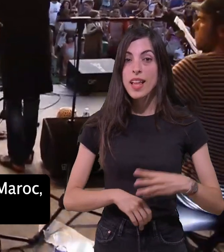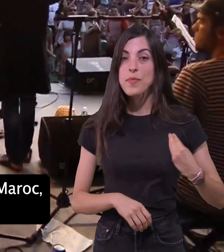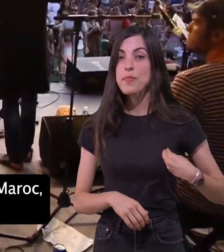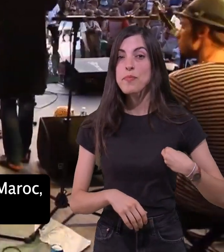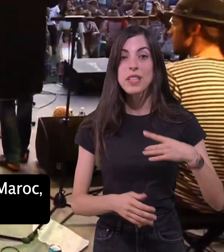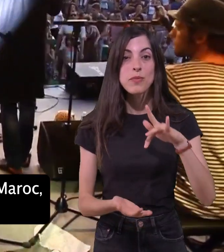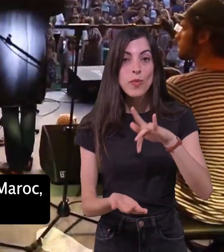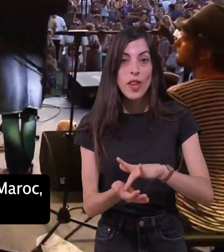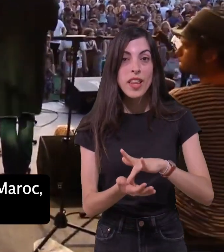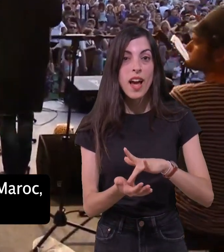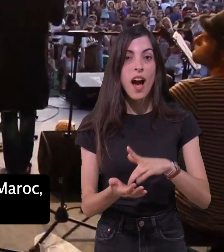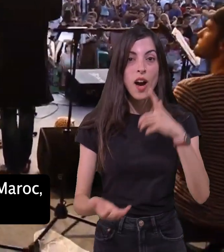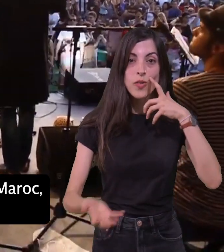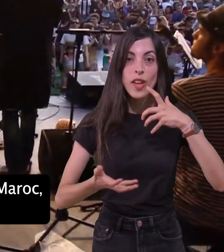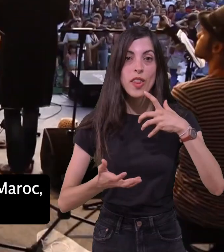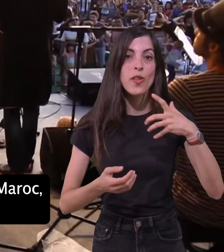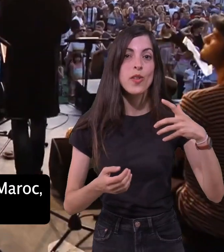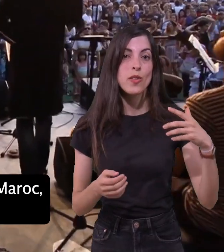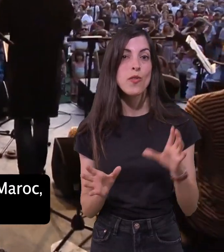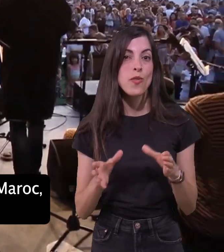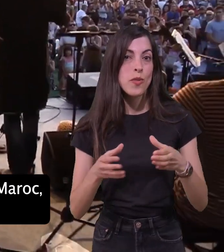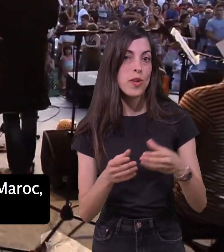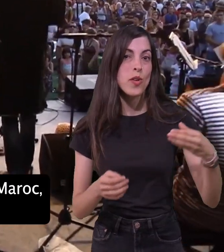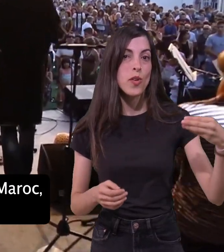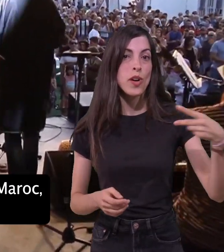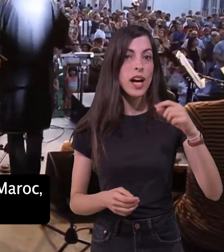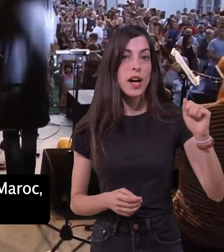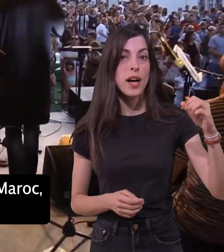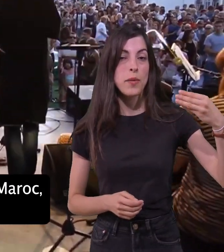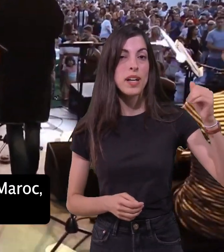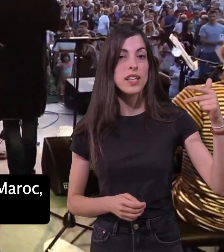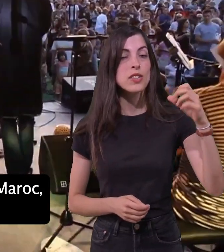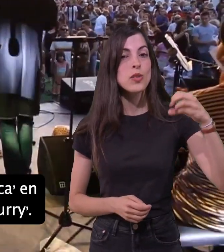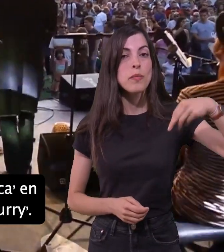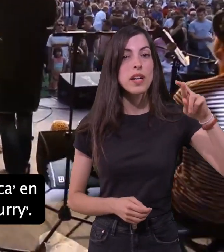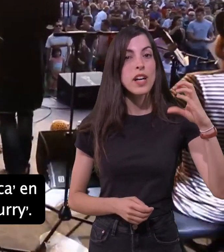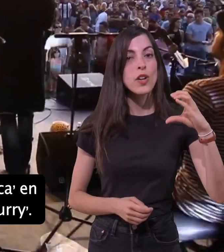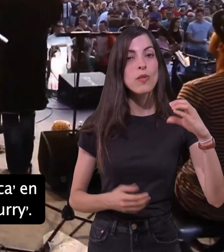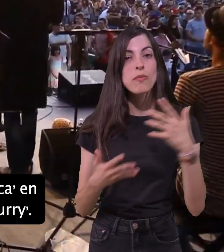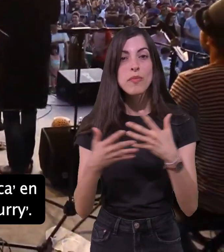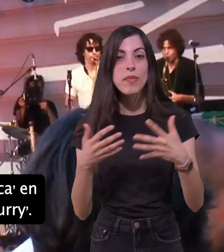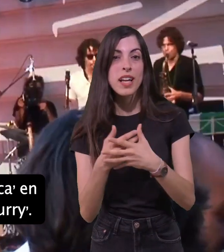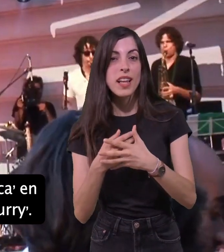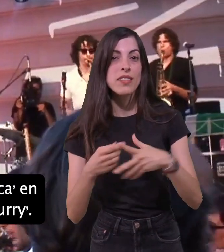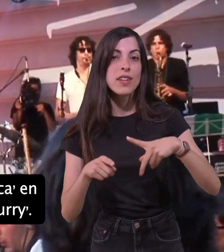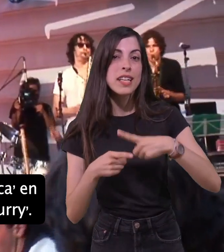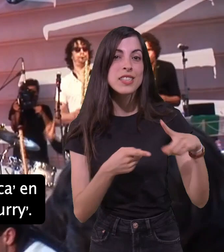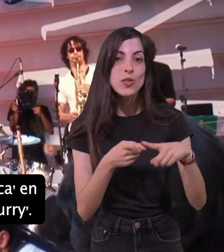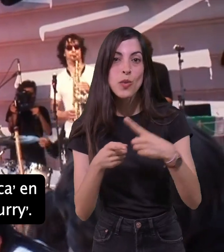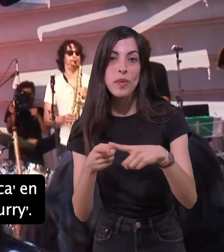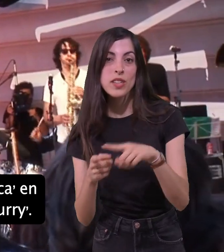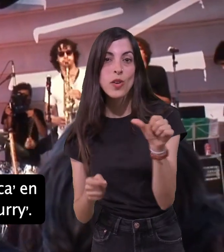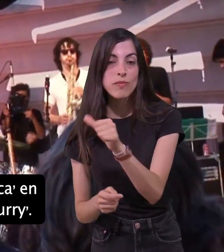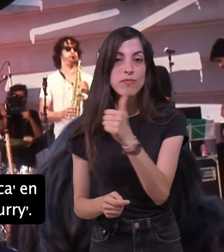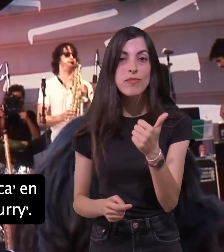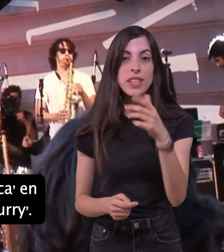Es el mismo día en que actuará la formación Gabacho Baroque, con su fusión de instrumentos orientales, occidentales y africanos, además de